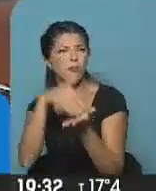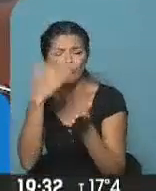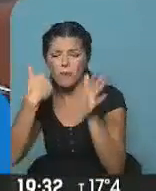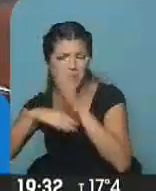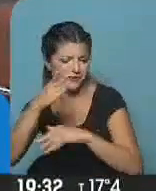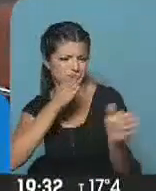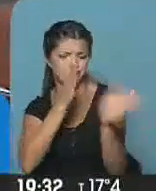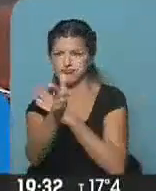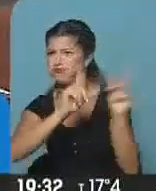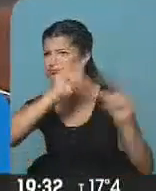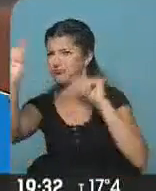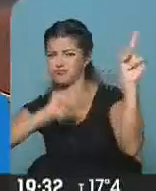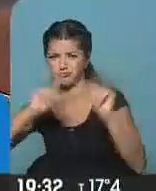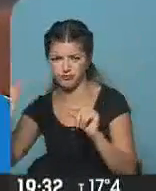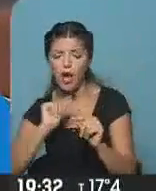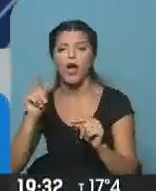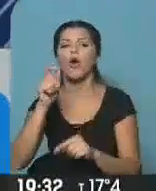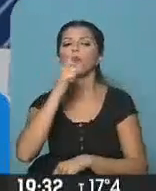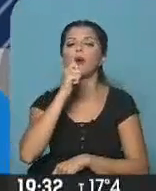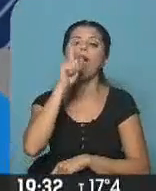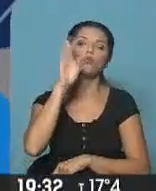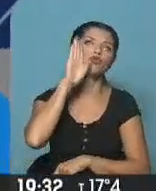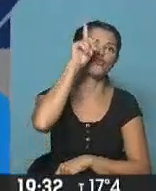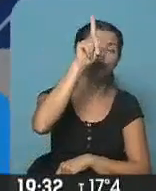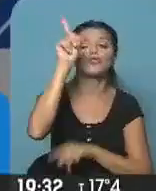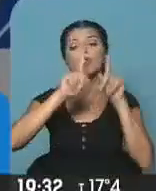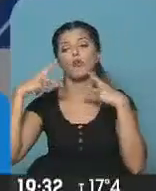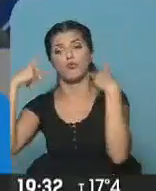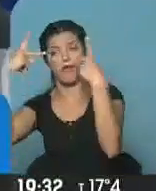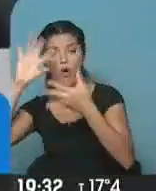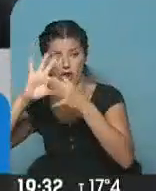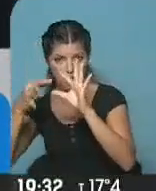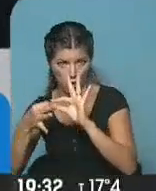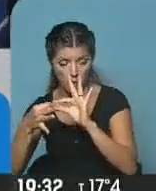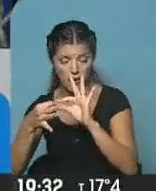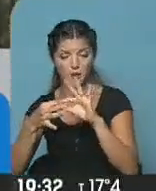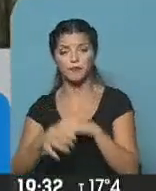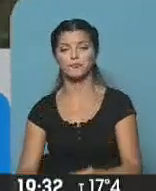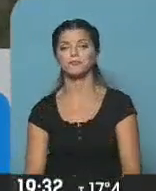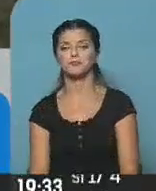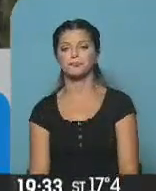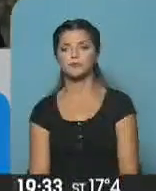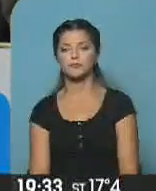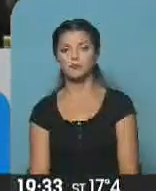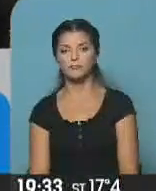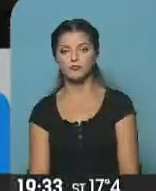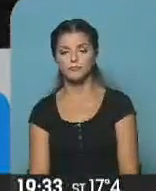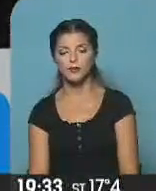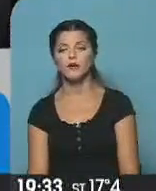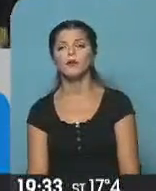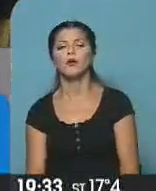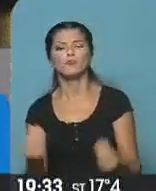tiempo a países limítrofes de eeuu que con esa europa y muchos de ellos huyen de un la crisis humanitaria